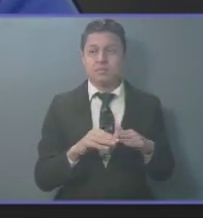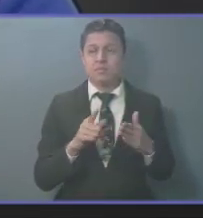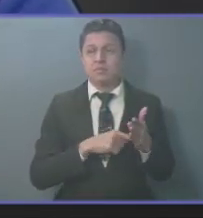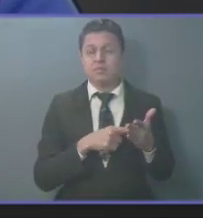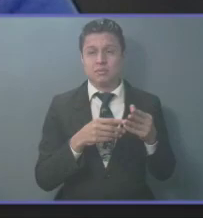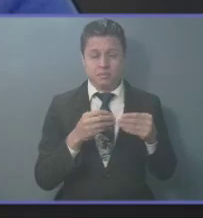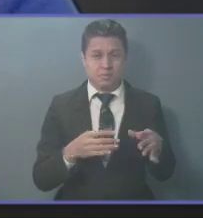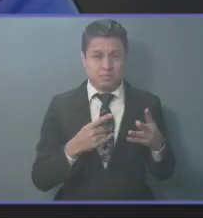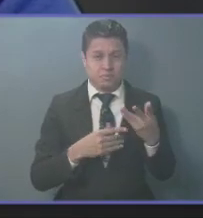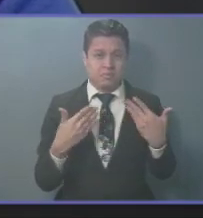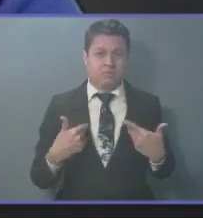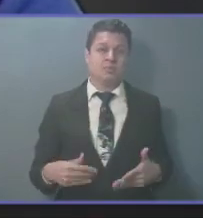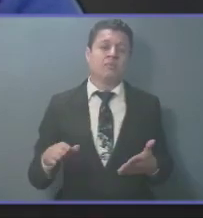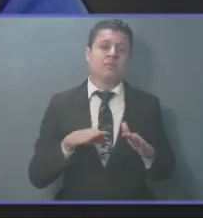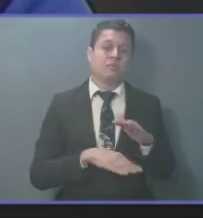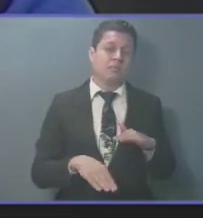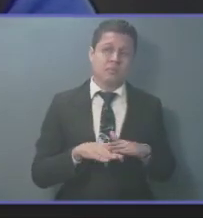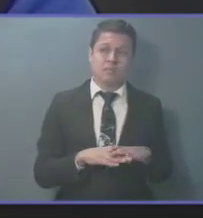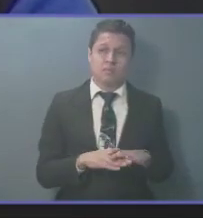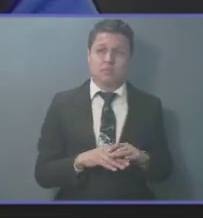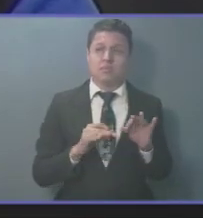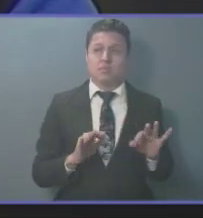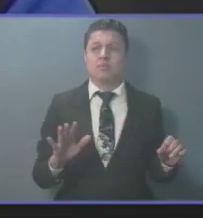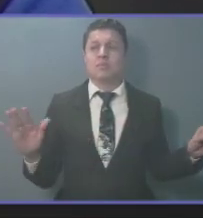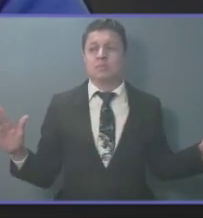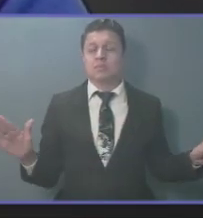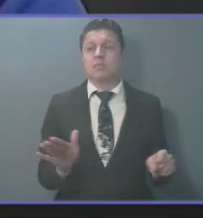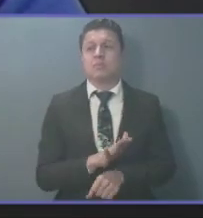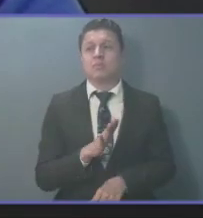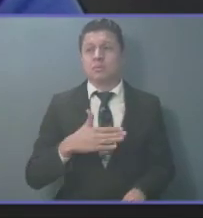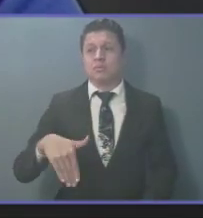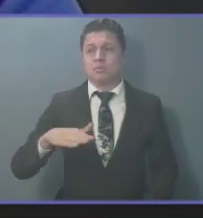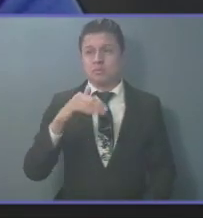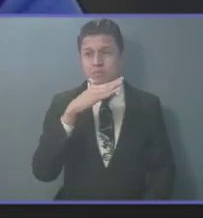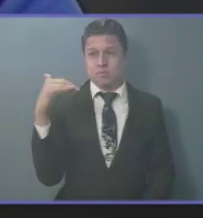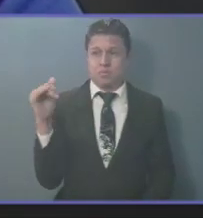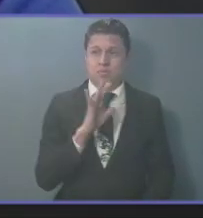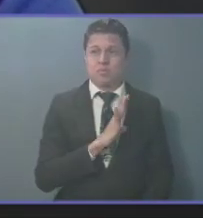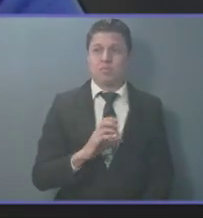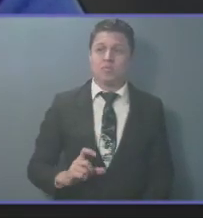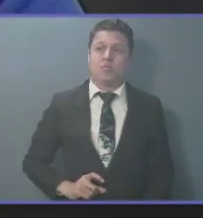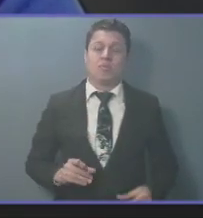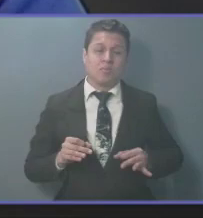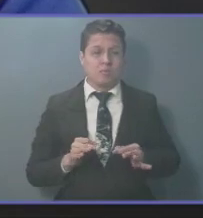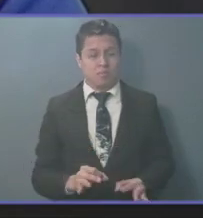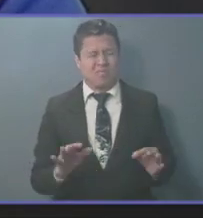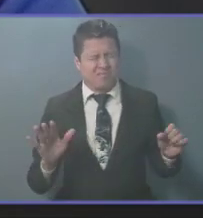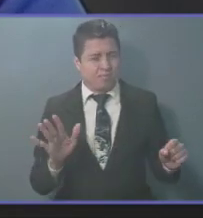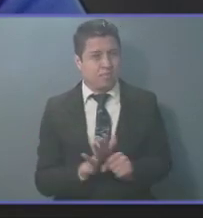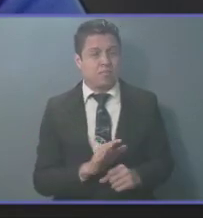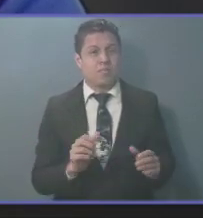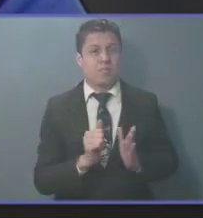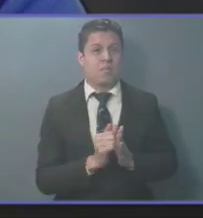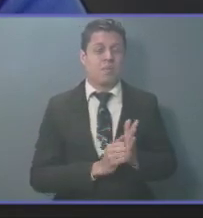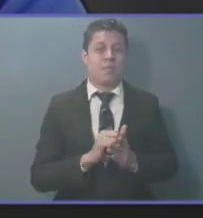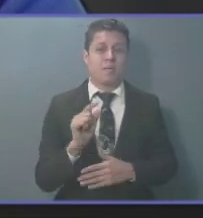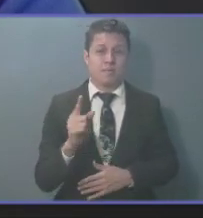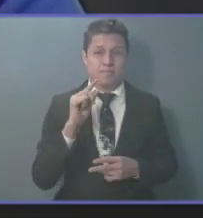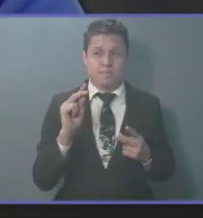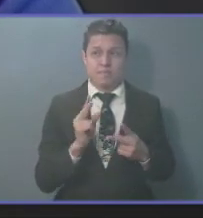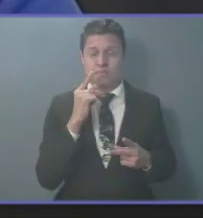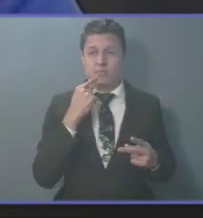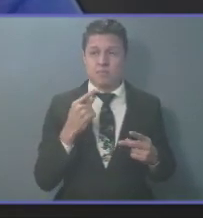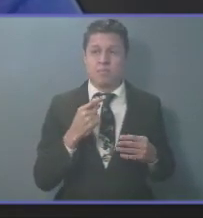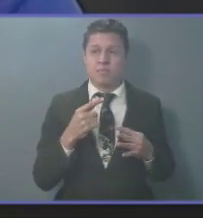derechos fundamentales en la totalidad del territorio nacional. Su artículo primero, inciso segundo,